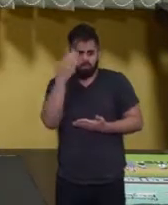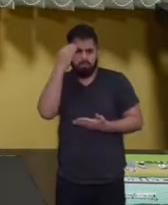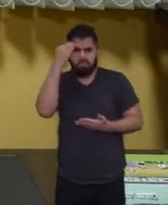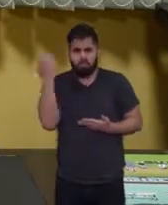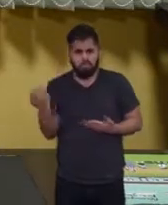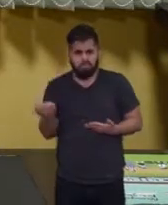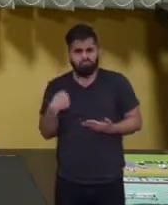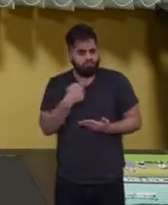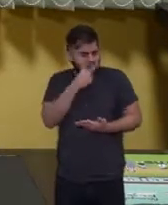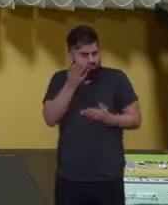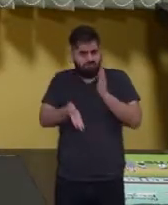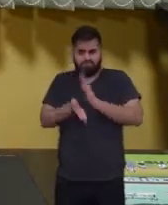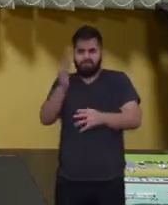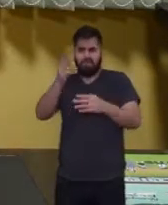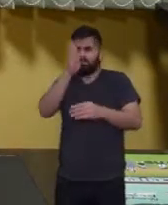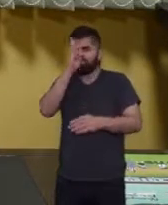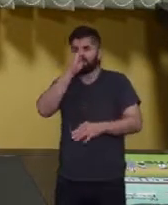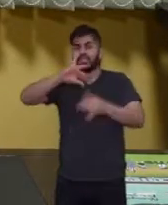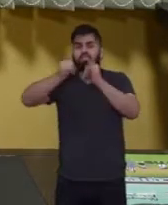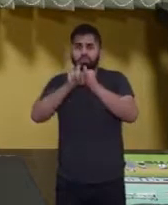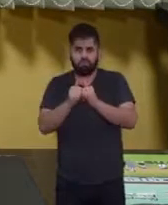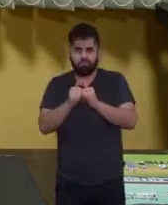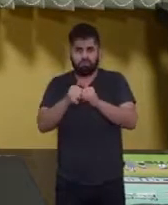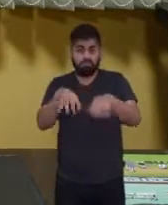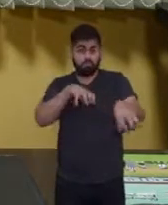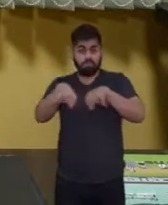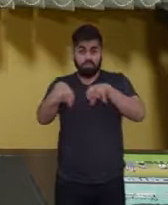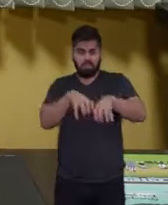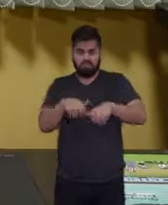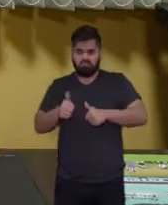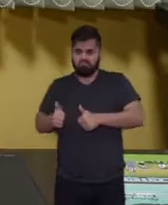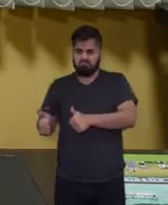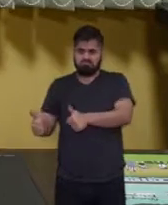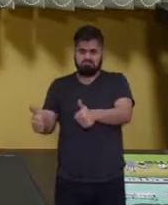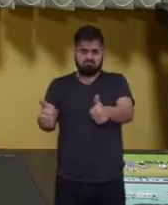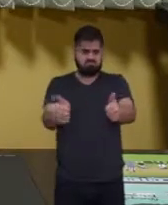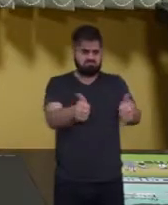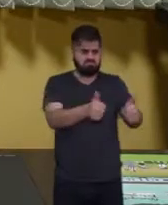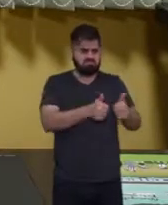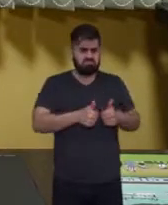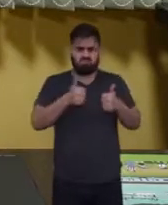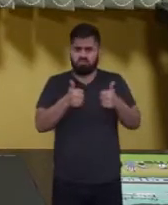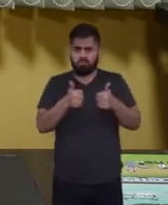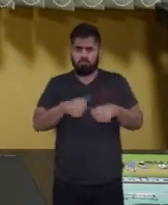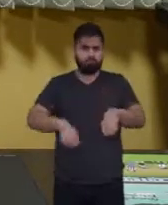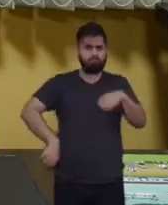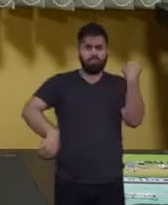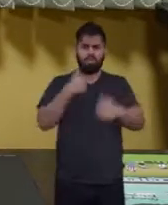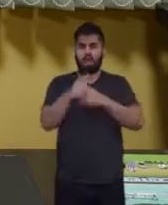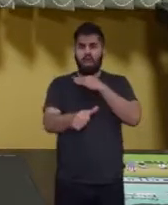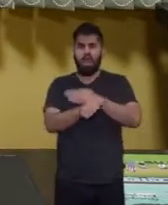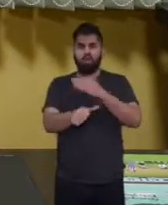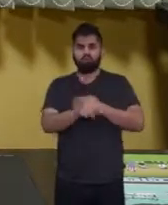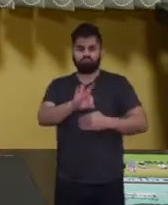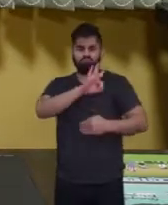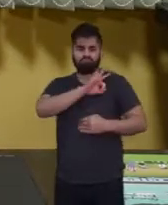mis sueños que cumplir, ir a aprender idioma. Fue evaluado, salió absolutamente con éxito. Parece que va a terminar siendo